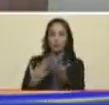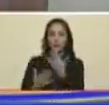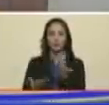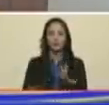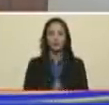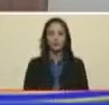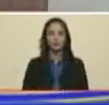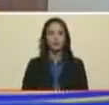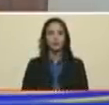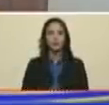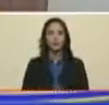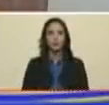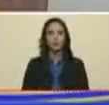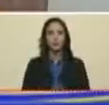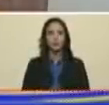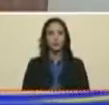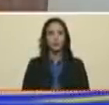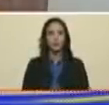se sentía